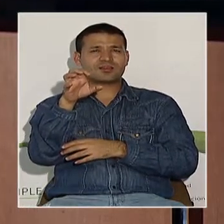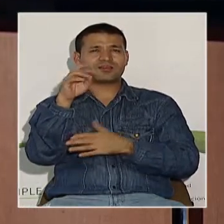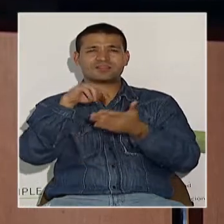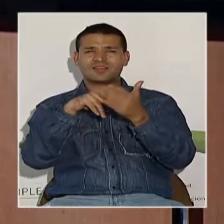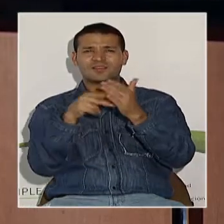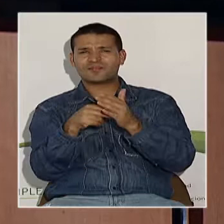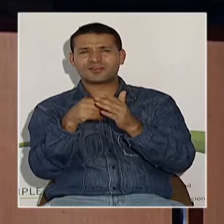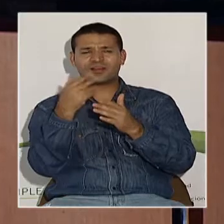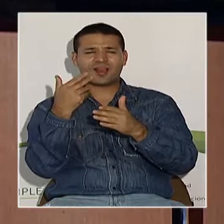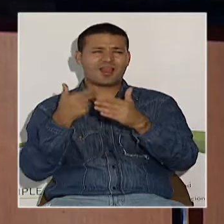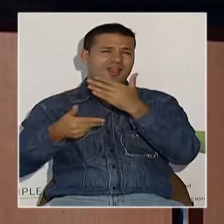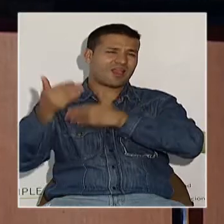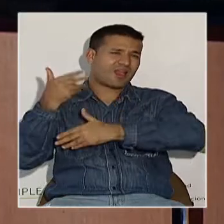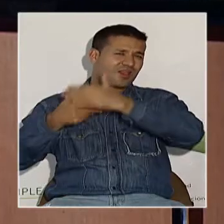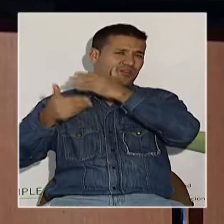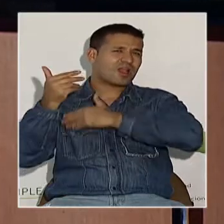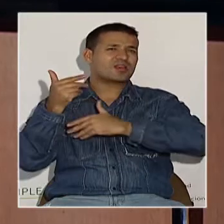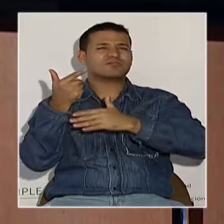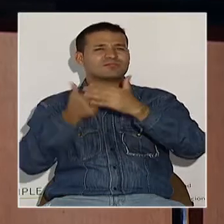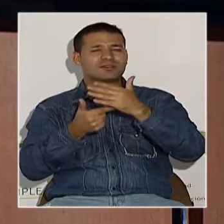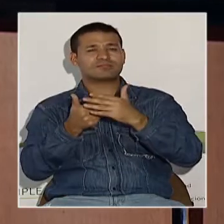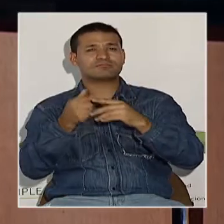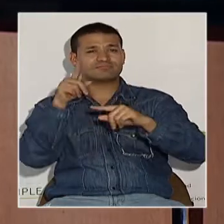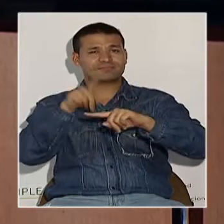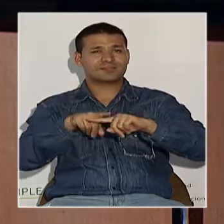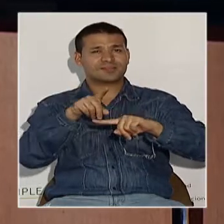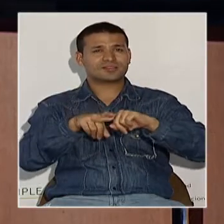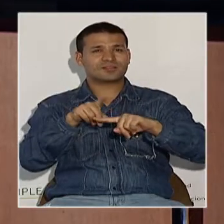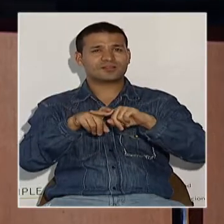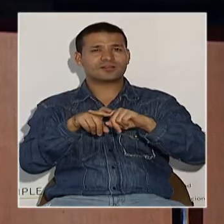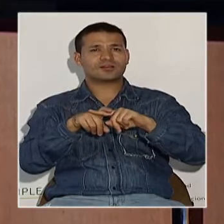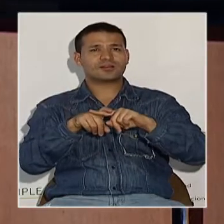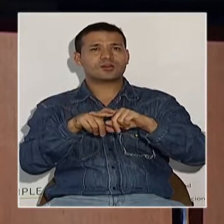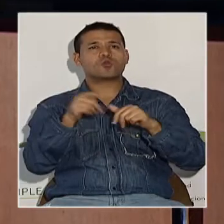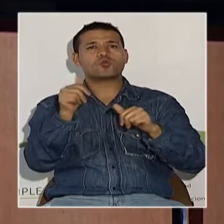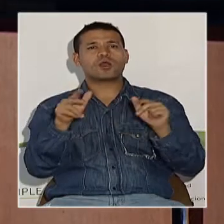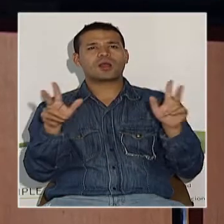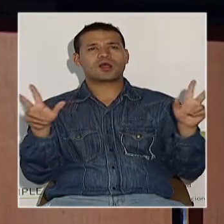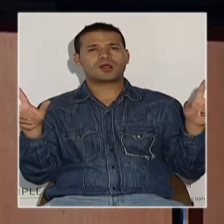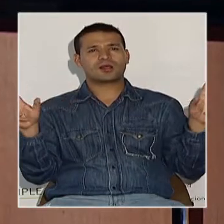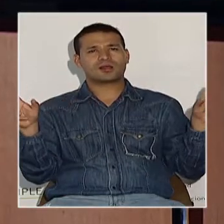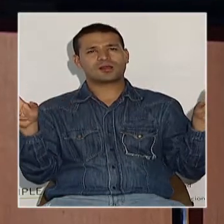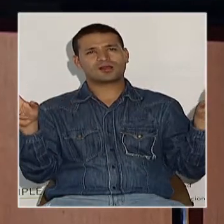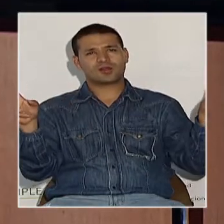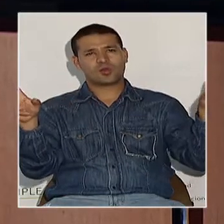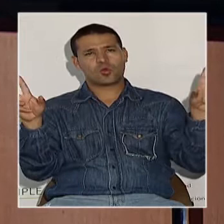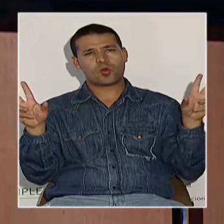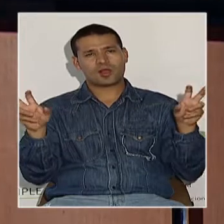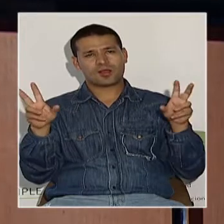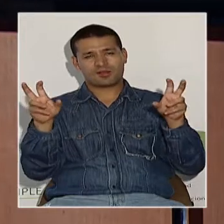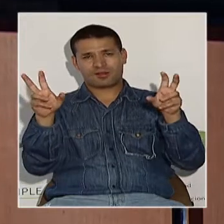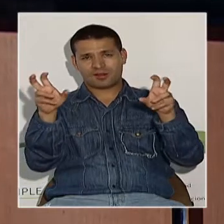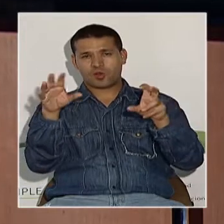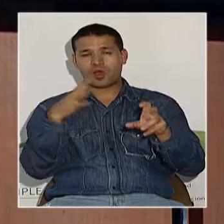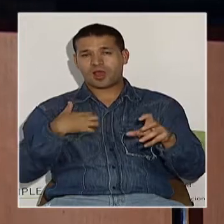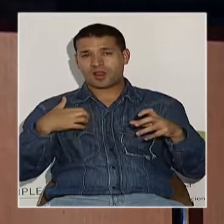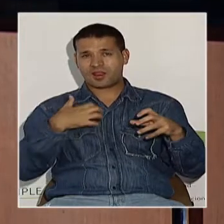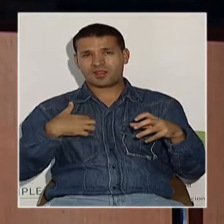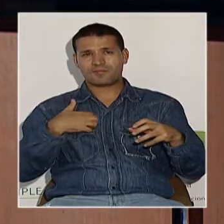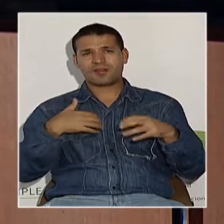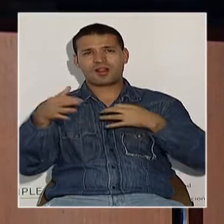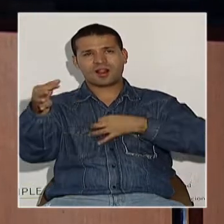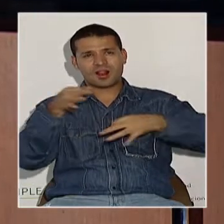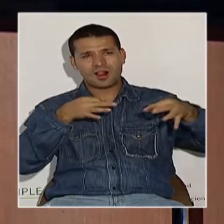mundo latino que tomó de los griegos, que es el cangrejo. Y parece en una de tantas explicaciones, y es que